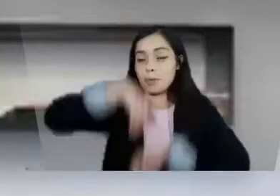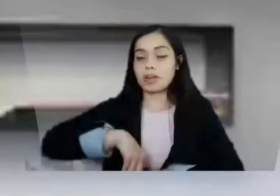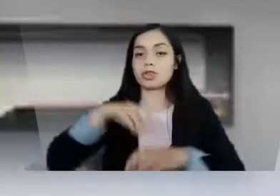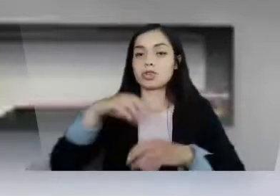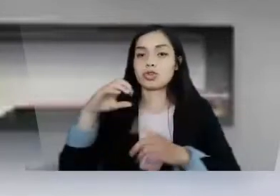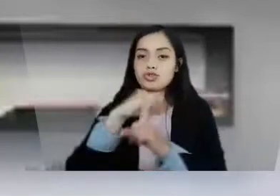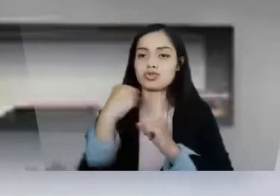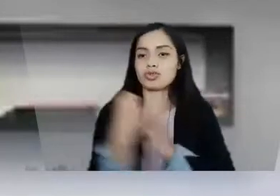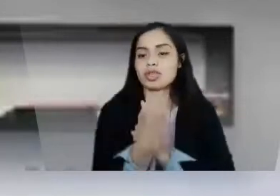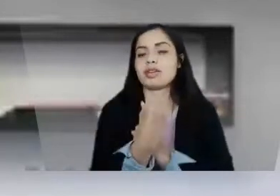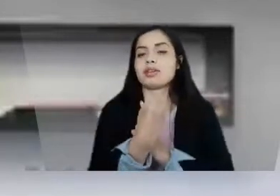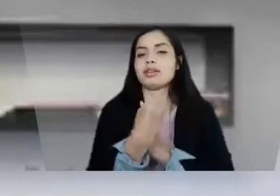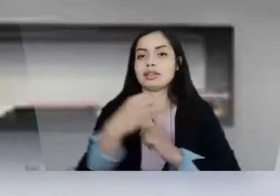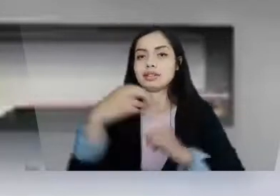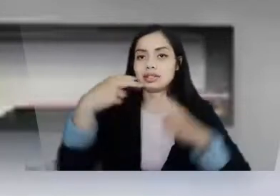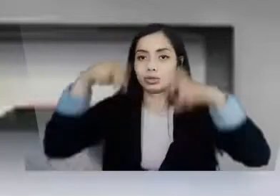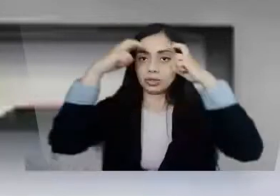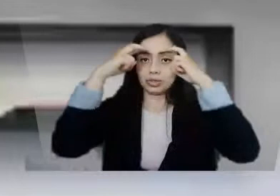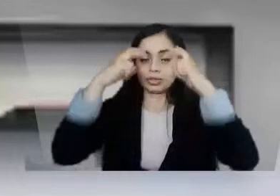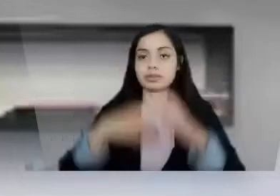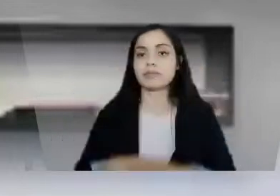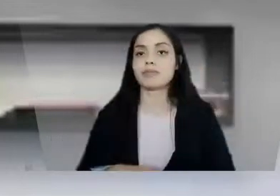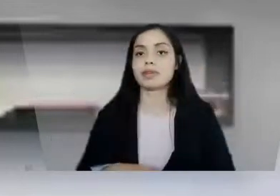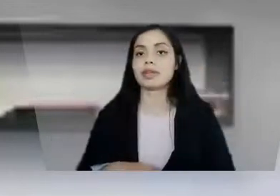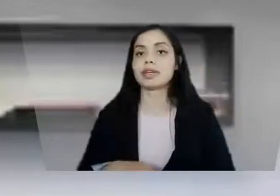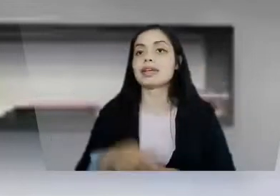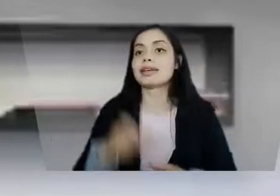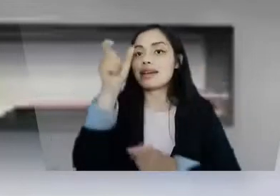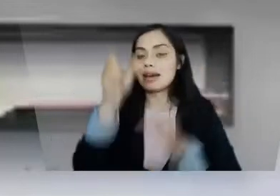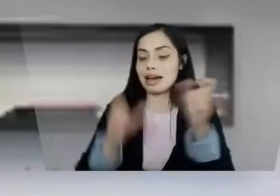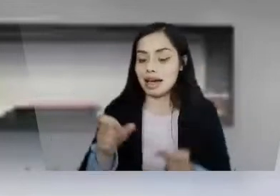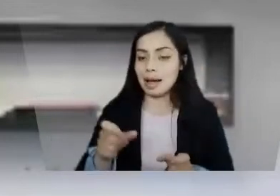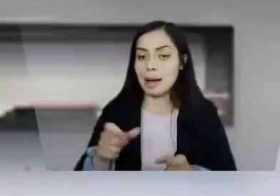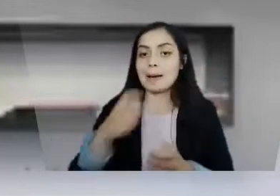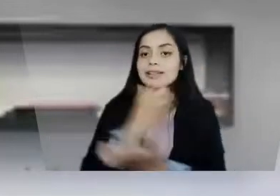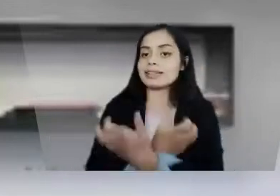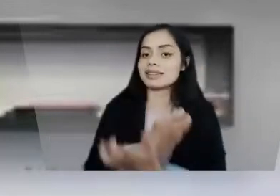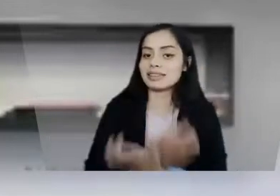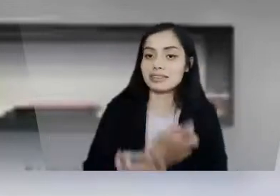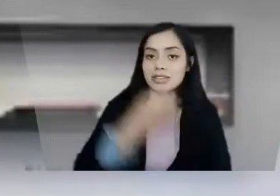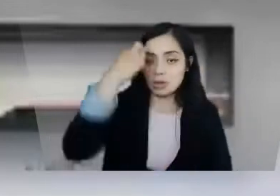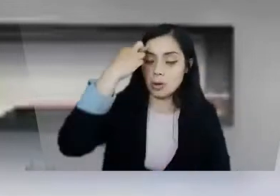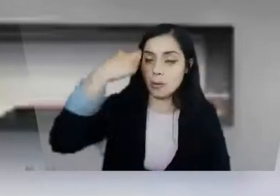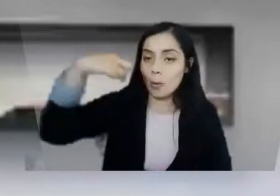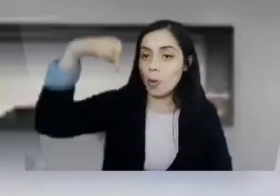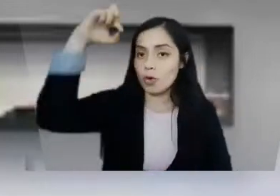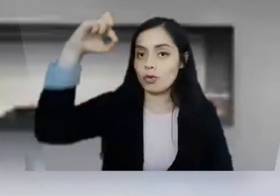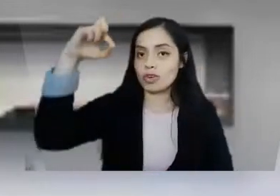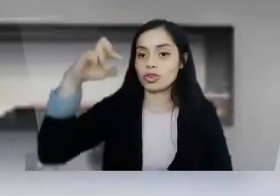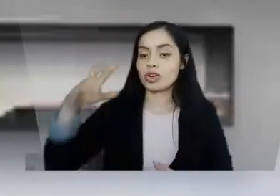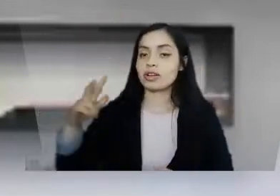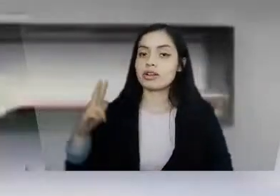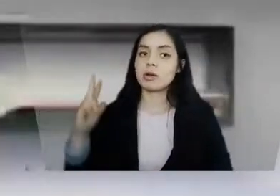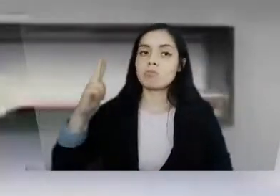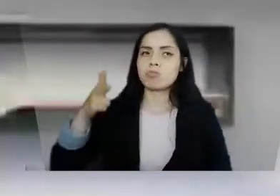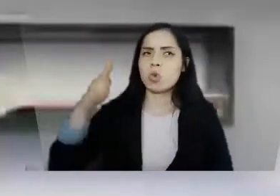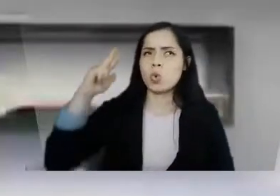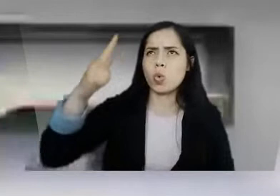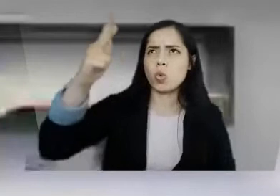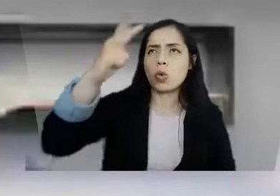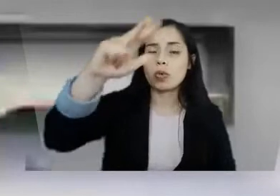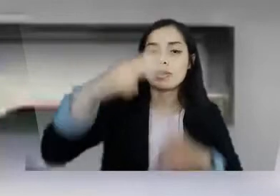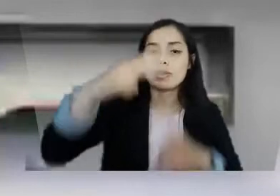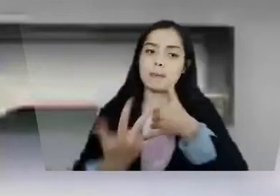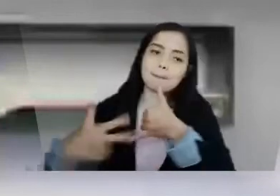tengan 2 minutos más o menos en tiempo de respuesta a estas preguntas que vamos a formular iniciales. Andrés